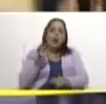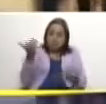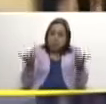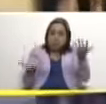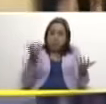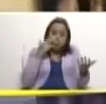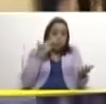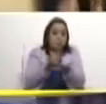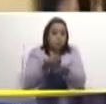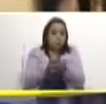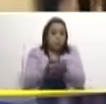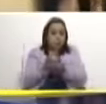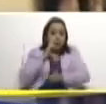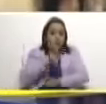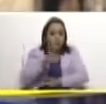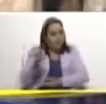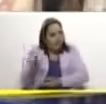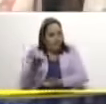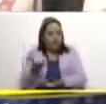más.